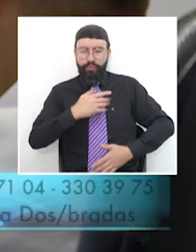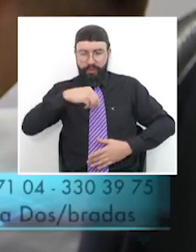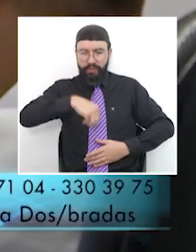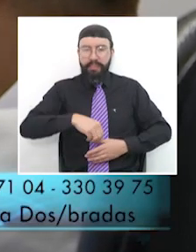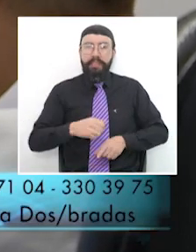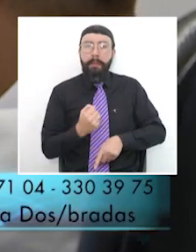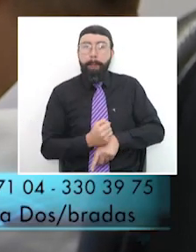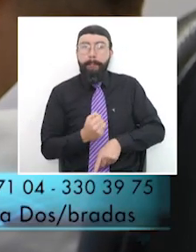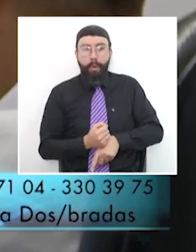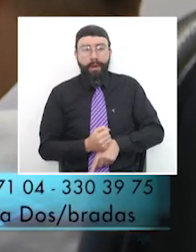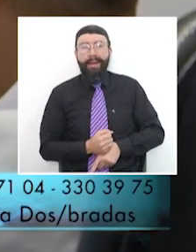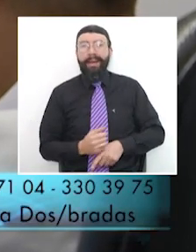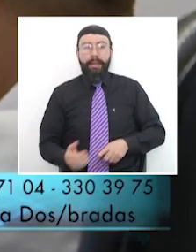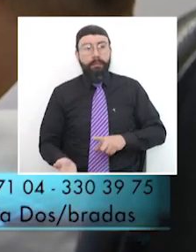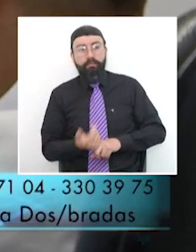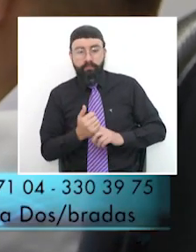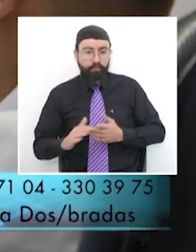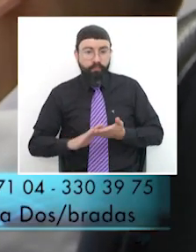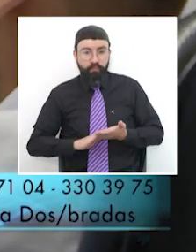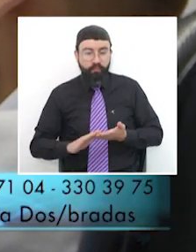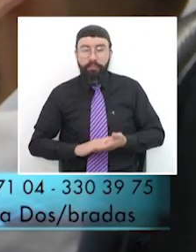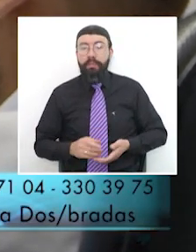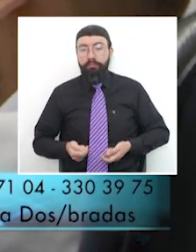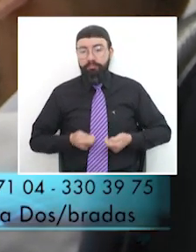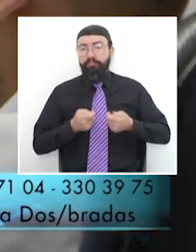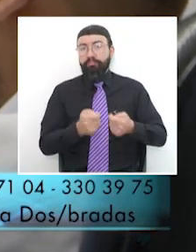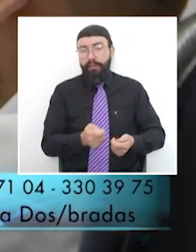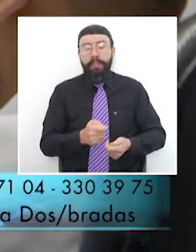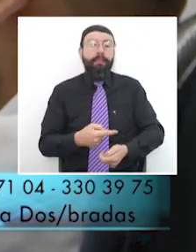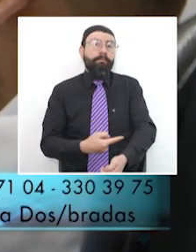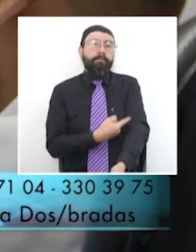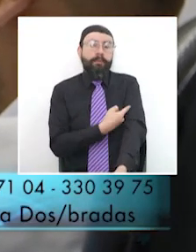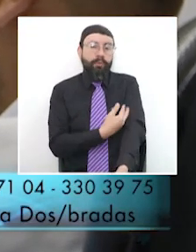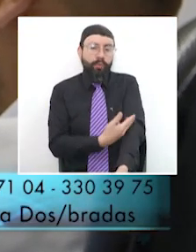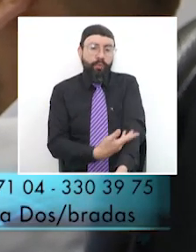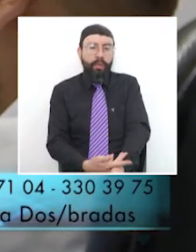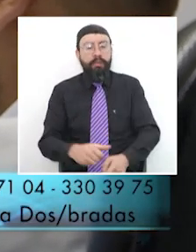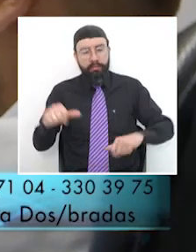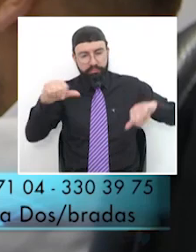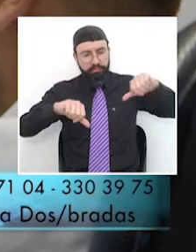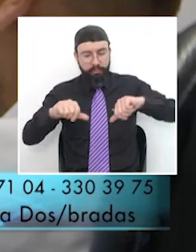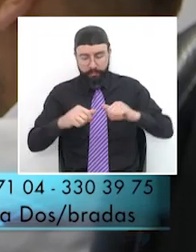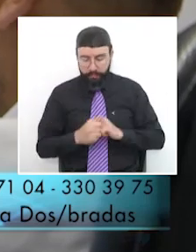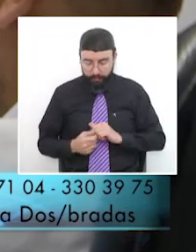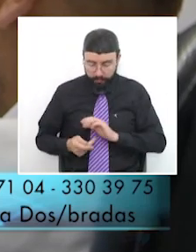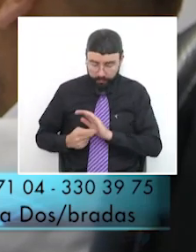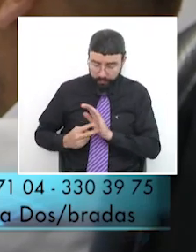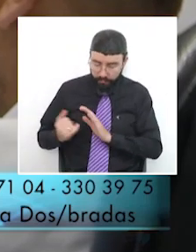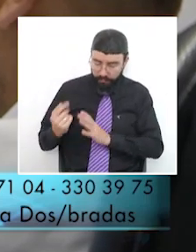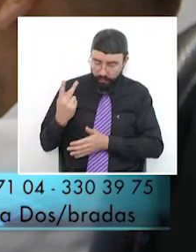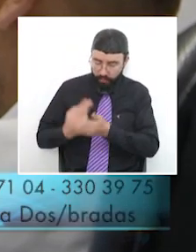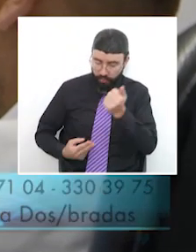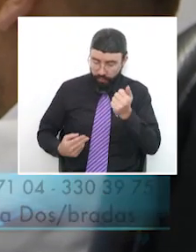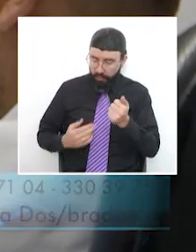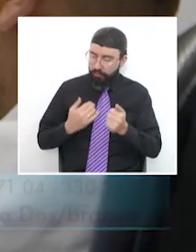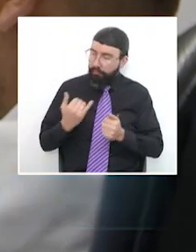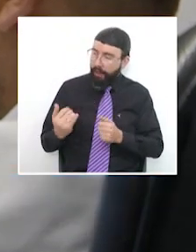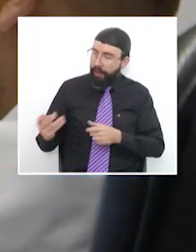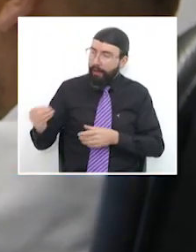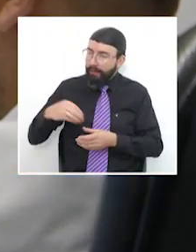próstata, y por eso tenemos que tomar un antígeno prostático. Entonces es un complemento adicional. Él va para una